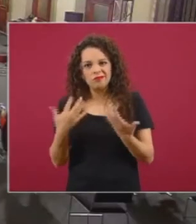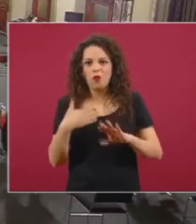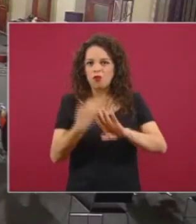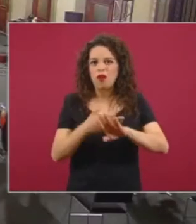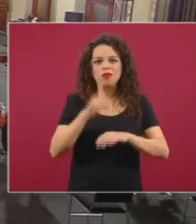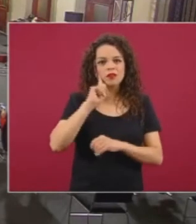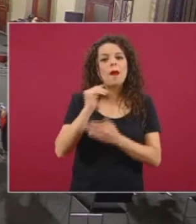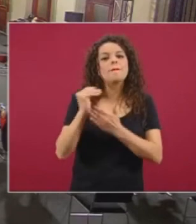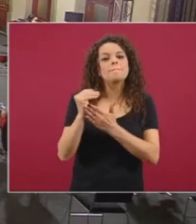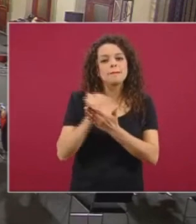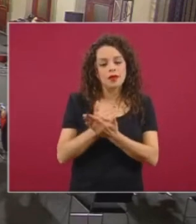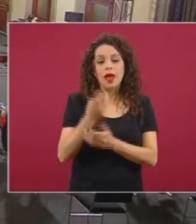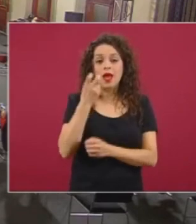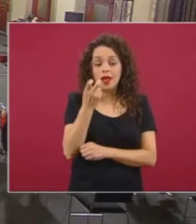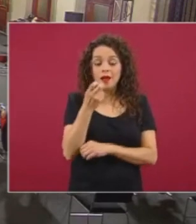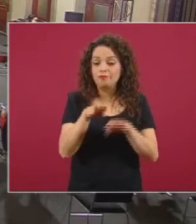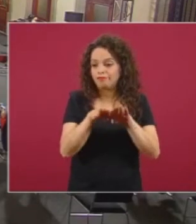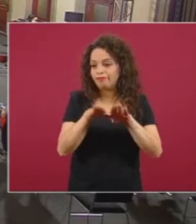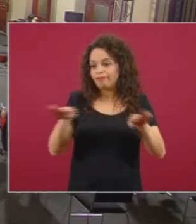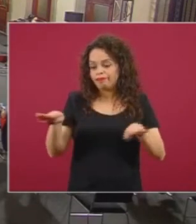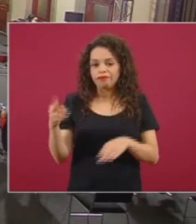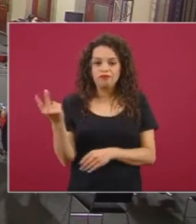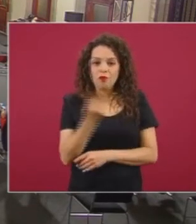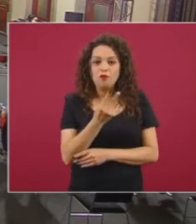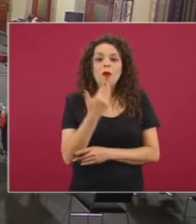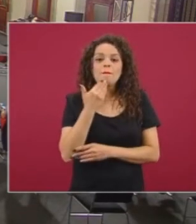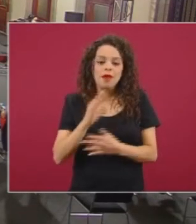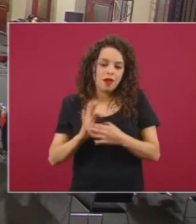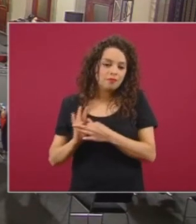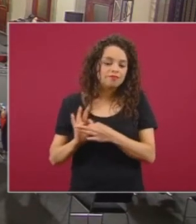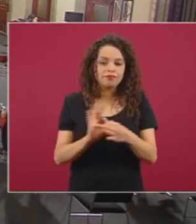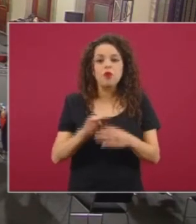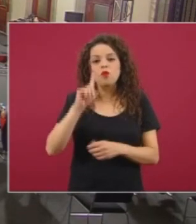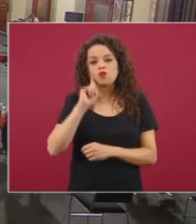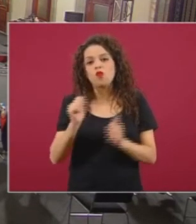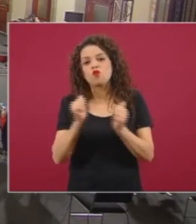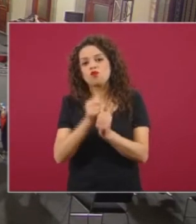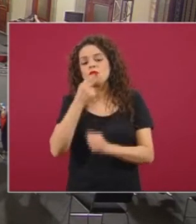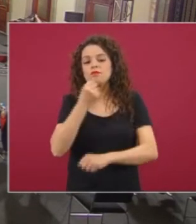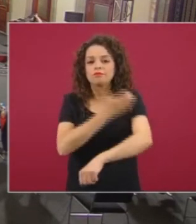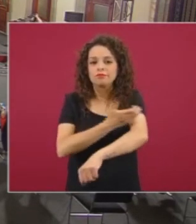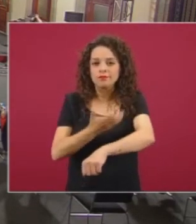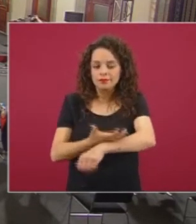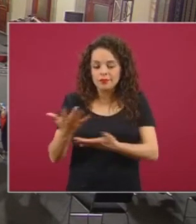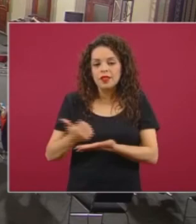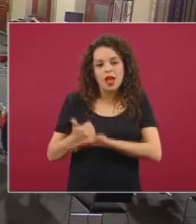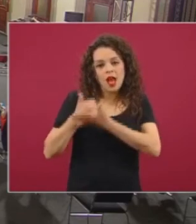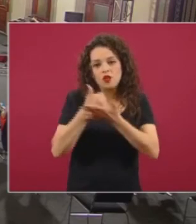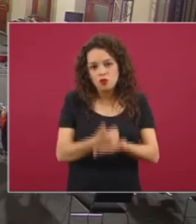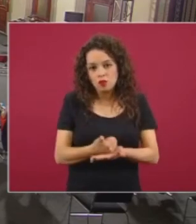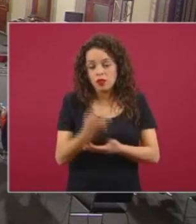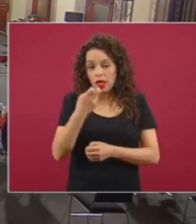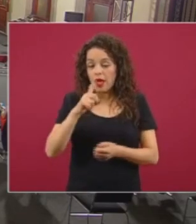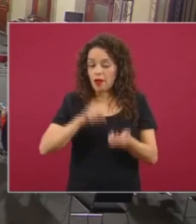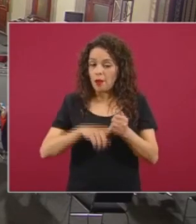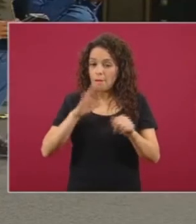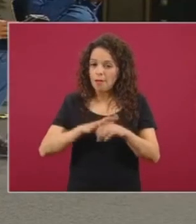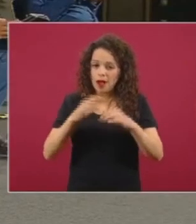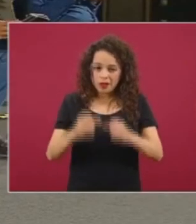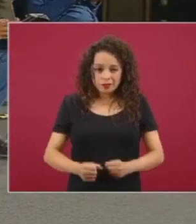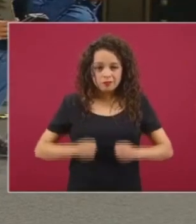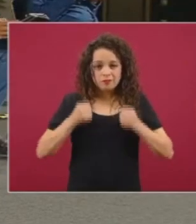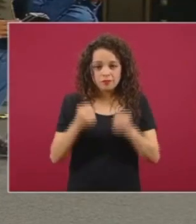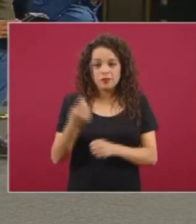y realmente tenemos que salir de esta pandemia, y lo decimos fortalecidos. Tenemos que hacer que